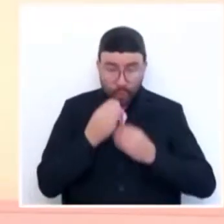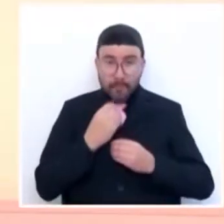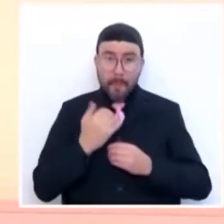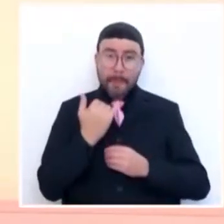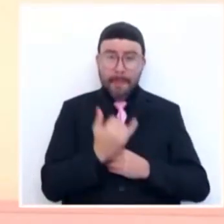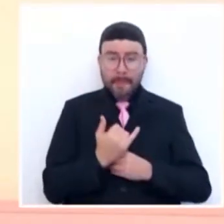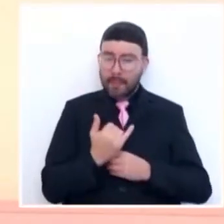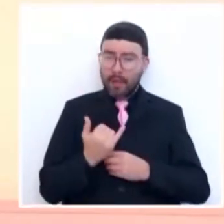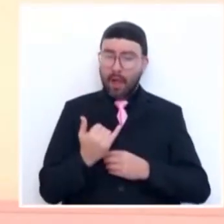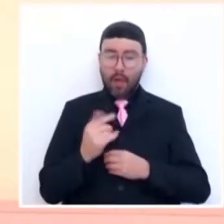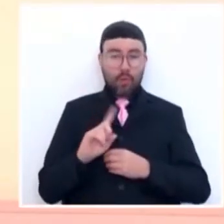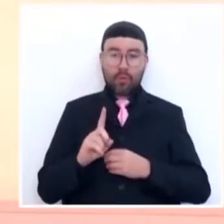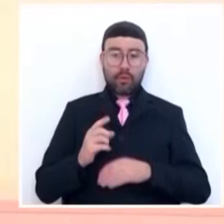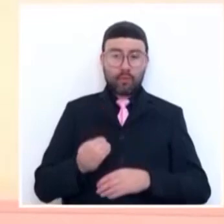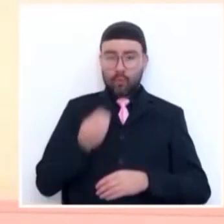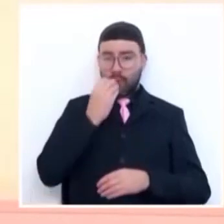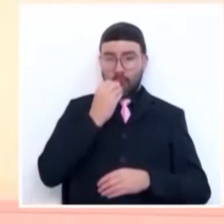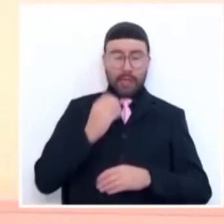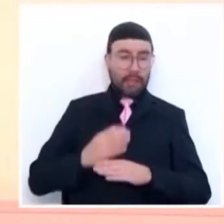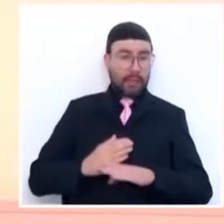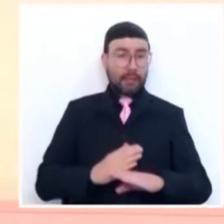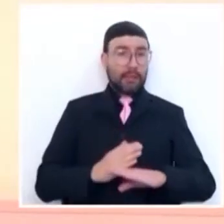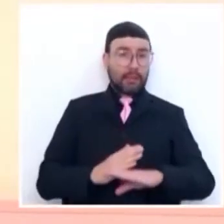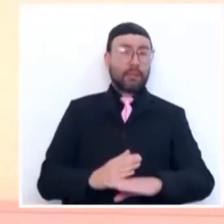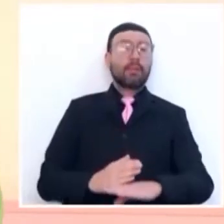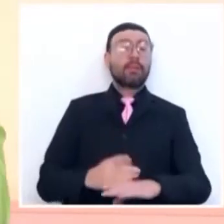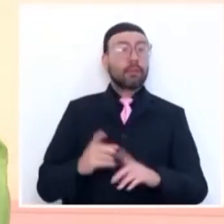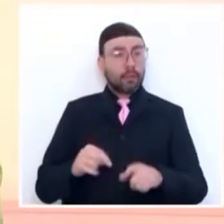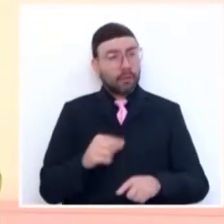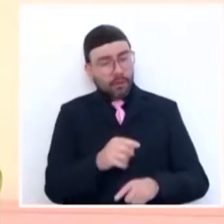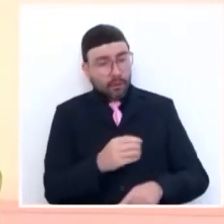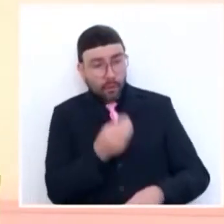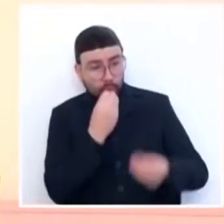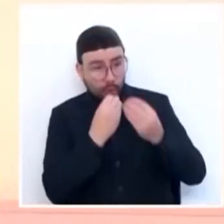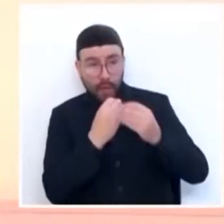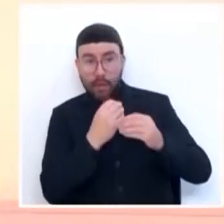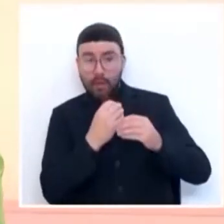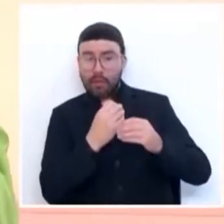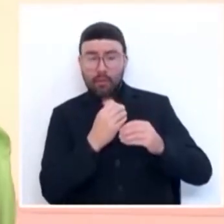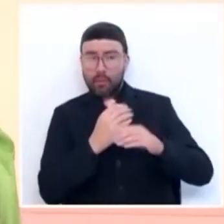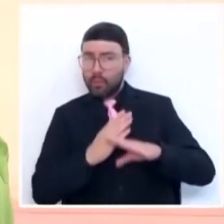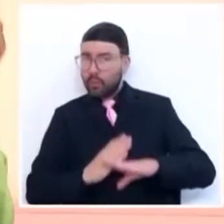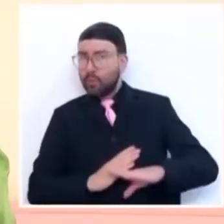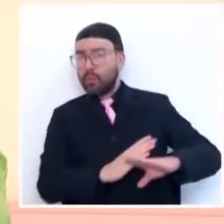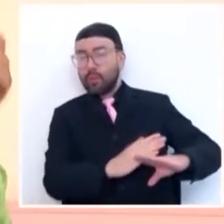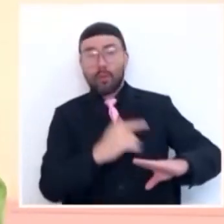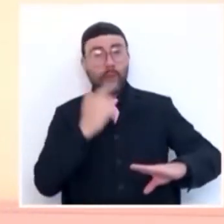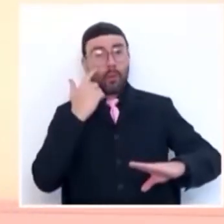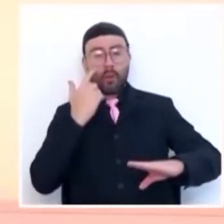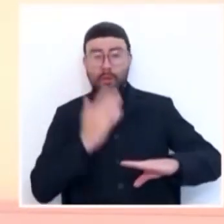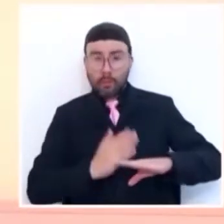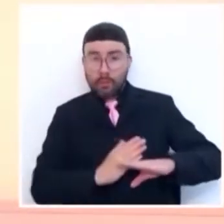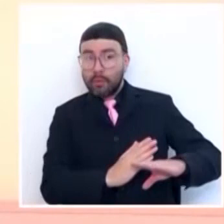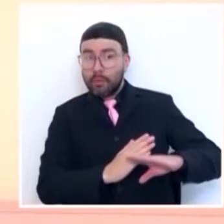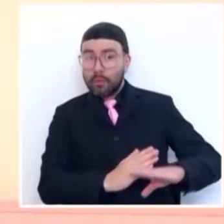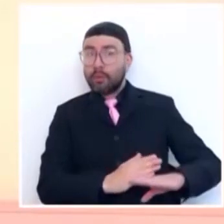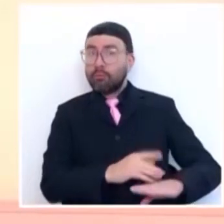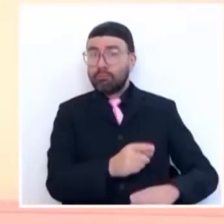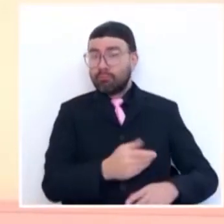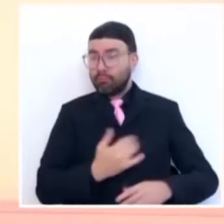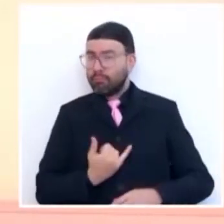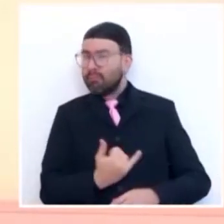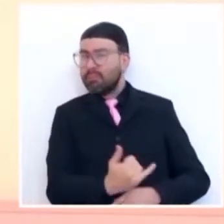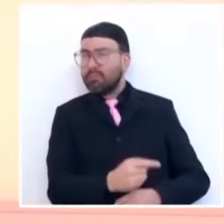se deben comer, porque nos hacen daño, también hay alimentos que no se mastican, que no se deben ingerir, porque nos hacen